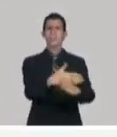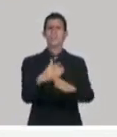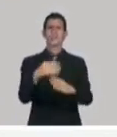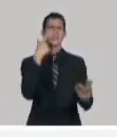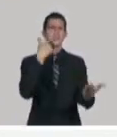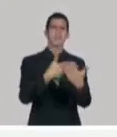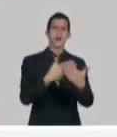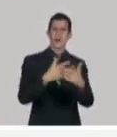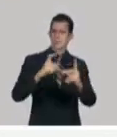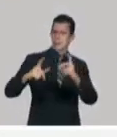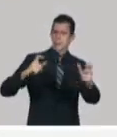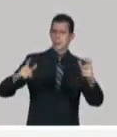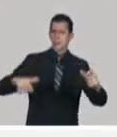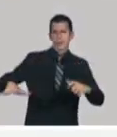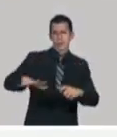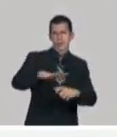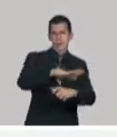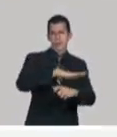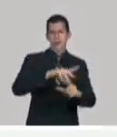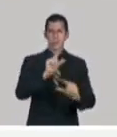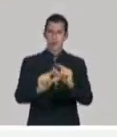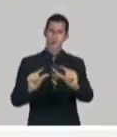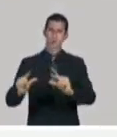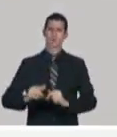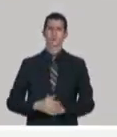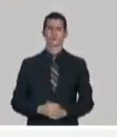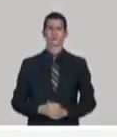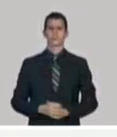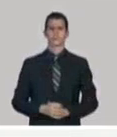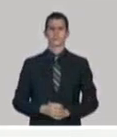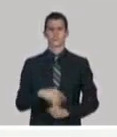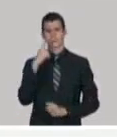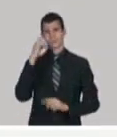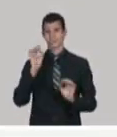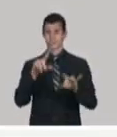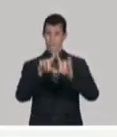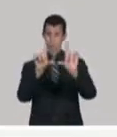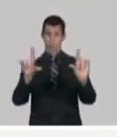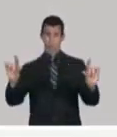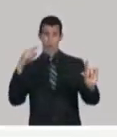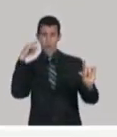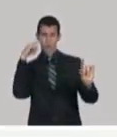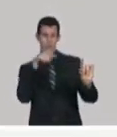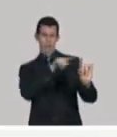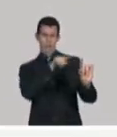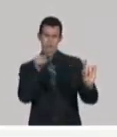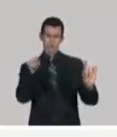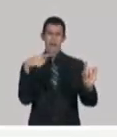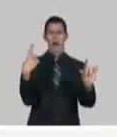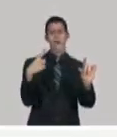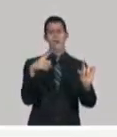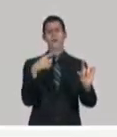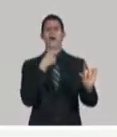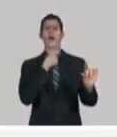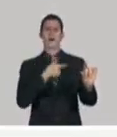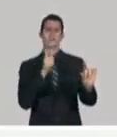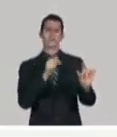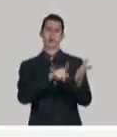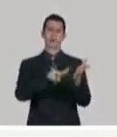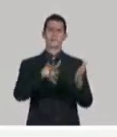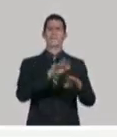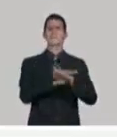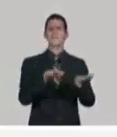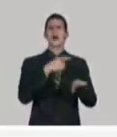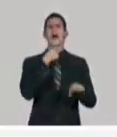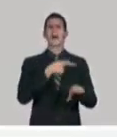allí están prácticamente a lo largo de toda la geografía del país algunos lugares donde estamos entrando solamente en